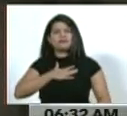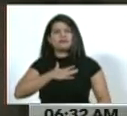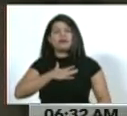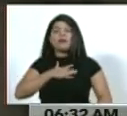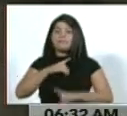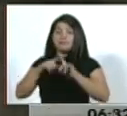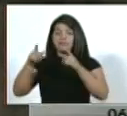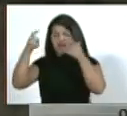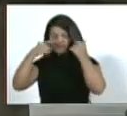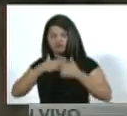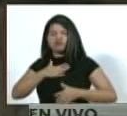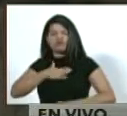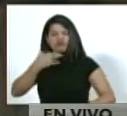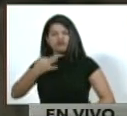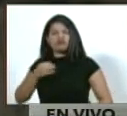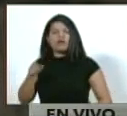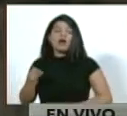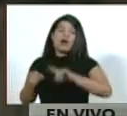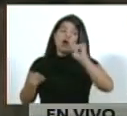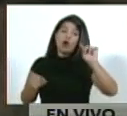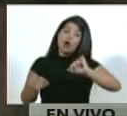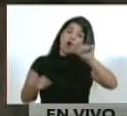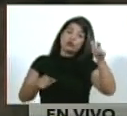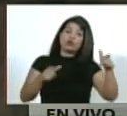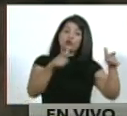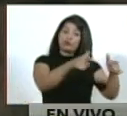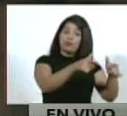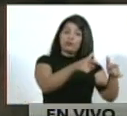Pero también estarán otros